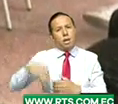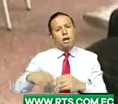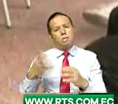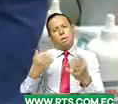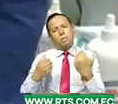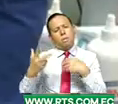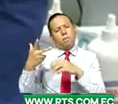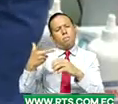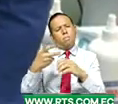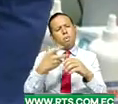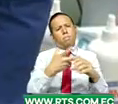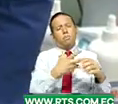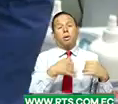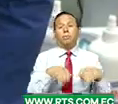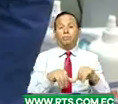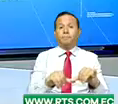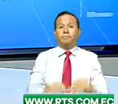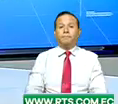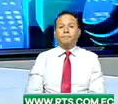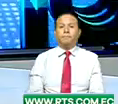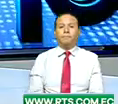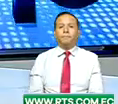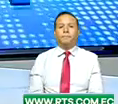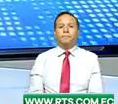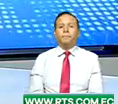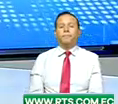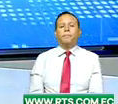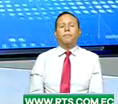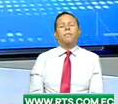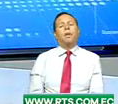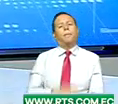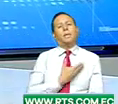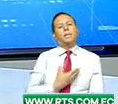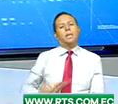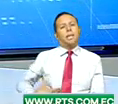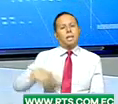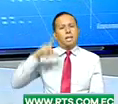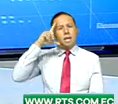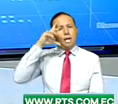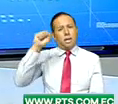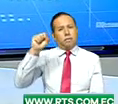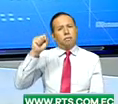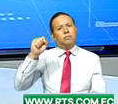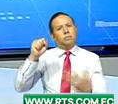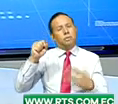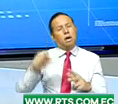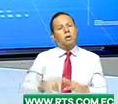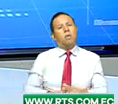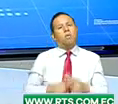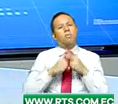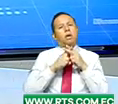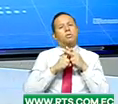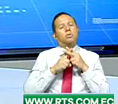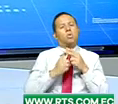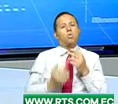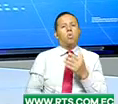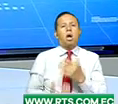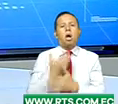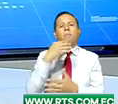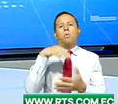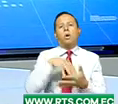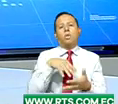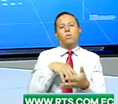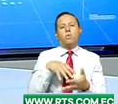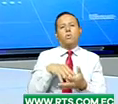informó Caterine Aguirre. El presidente Guillermo Lasso inauguró el nuevo año lectivo en el régimen Sierra